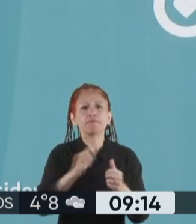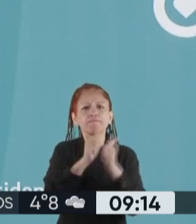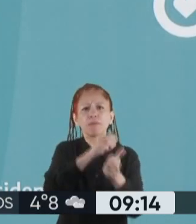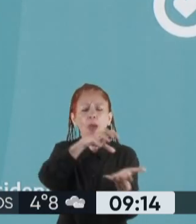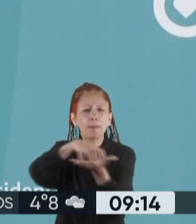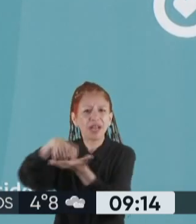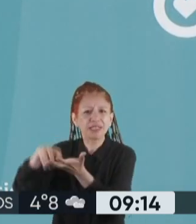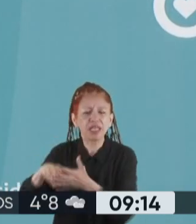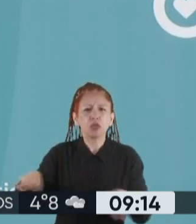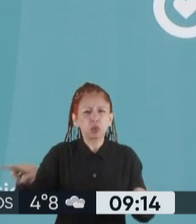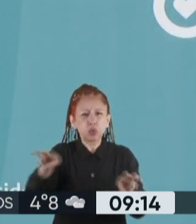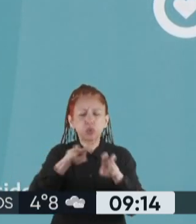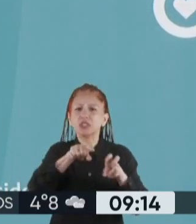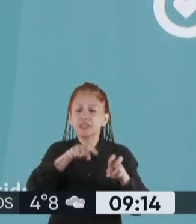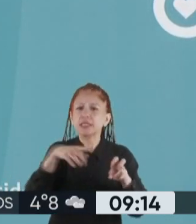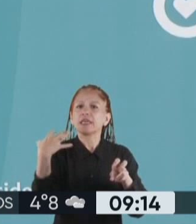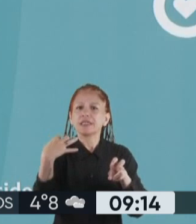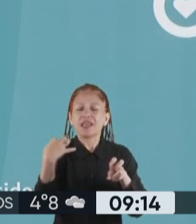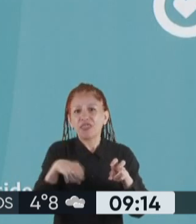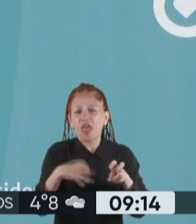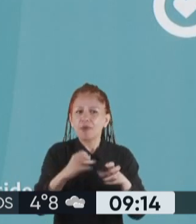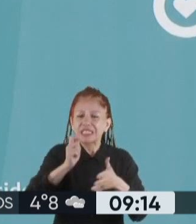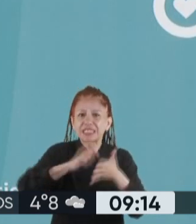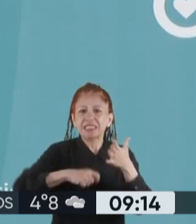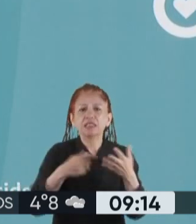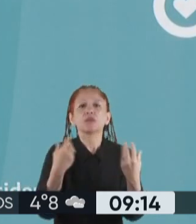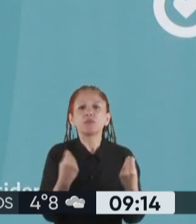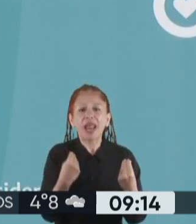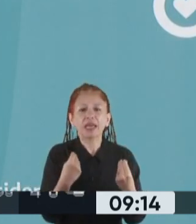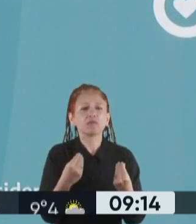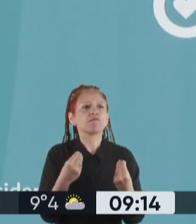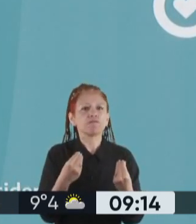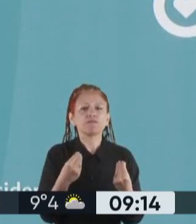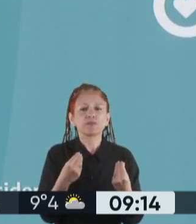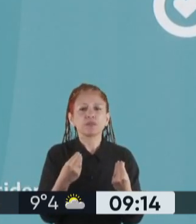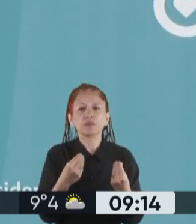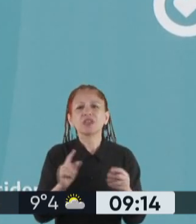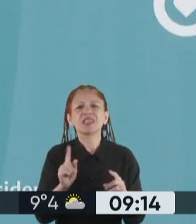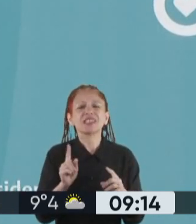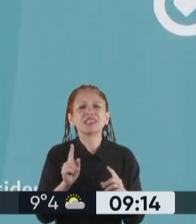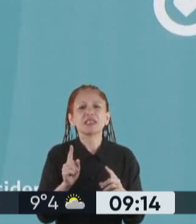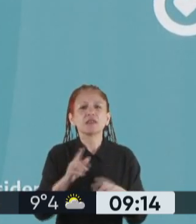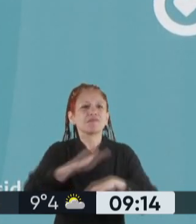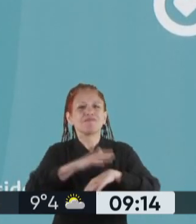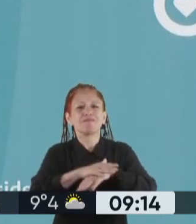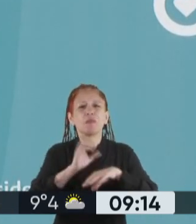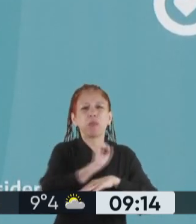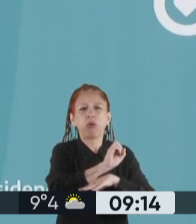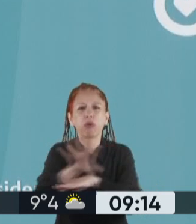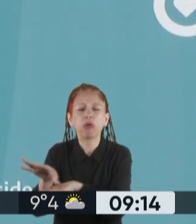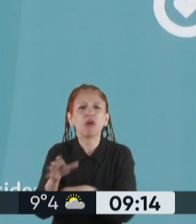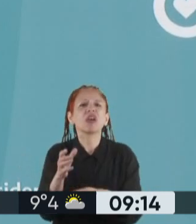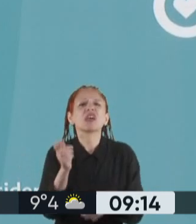alguna manera tiene que corregirse para que no sea la carga de la distribución no termine siempre